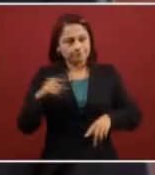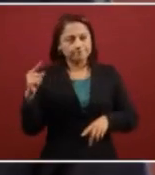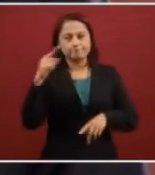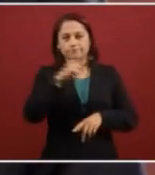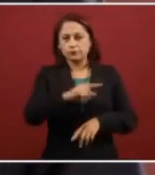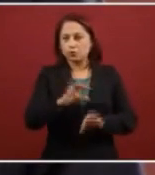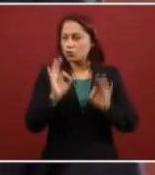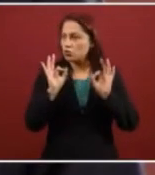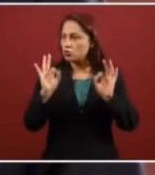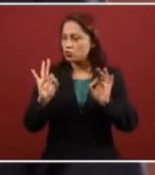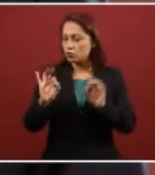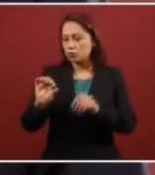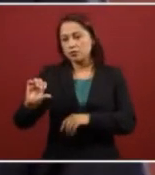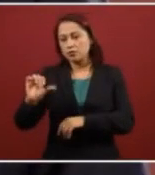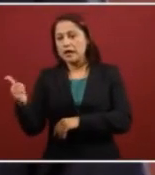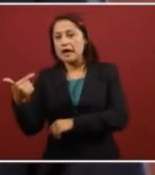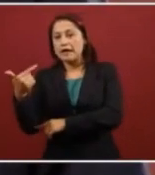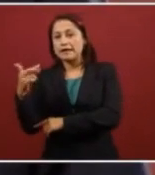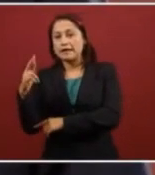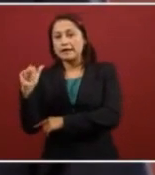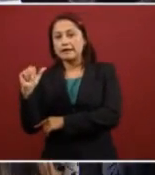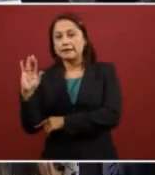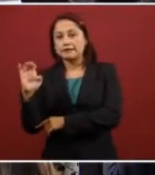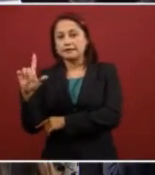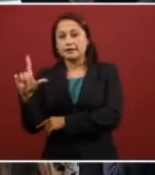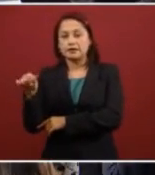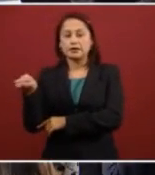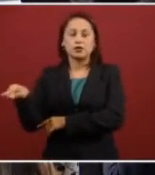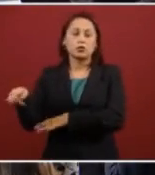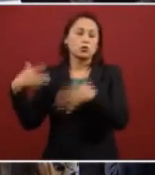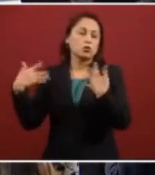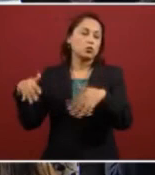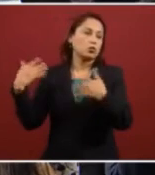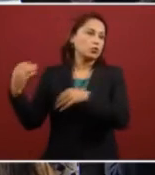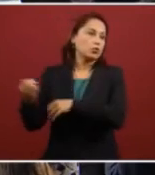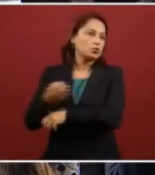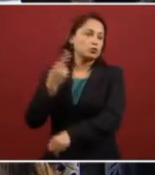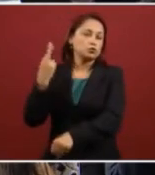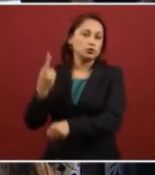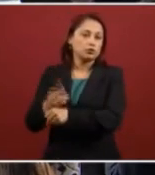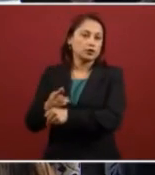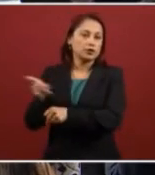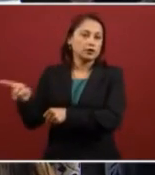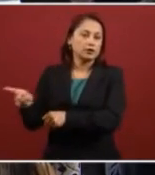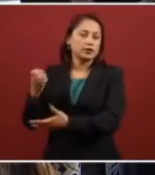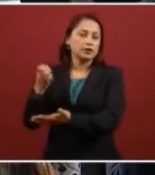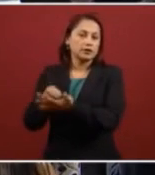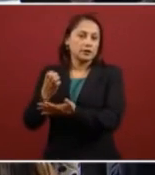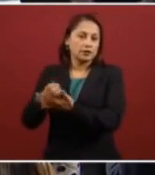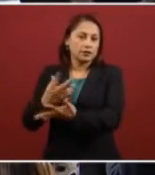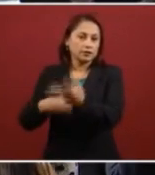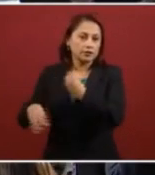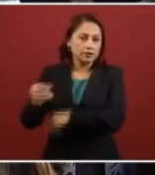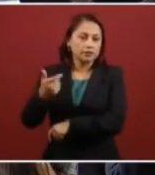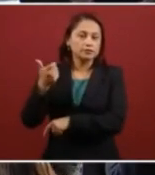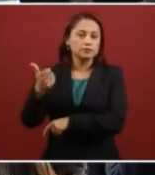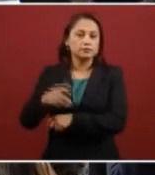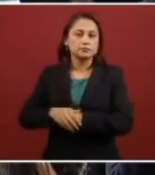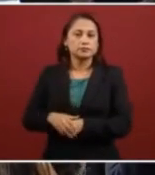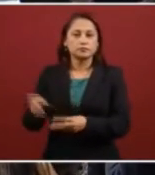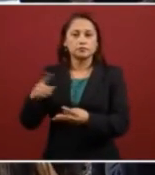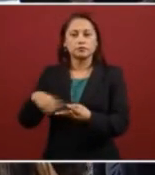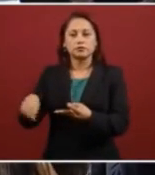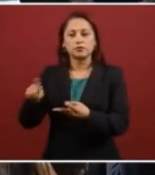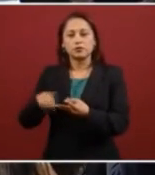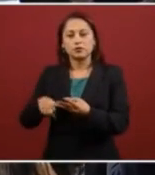dignity. Graciela, same way. Extraordinaria secretaria de economía. Jesús Seade. And